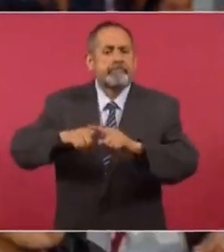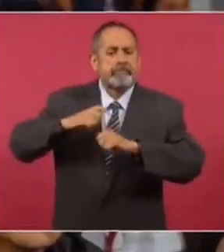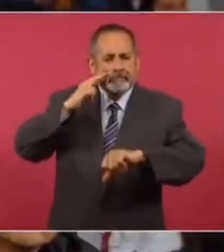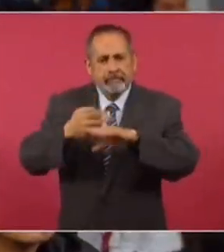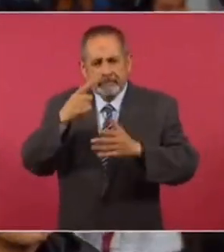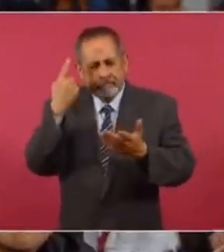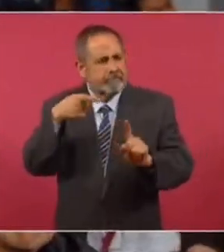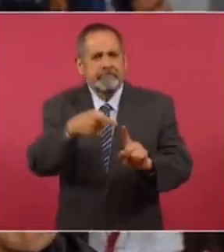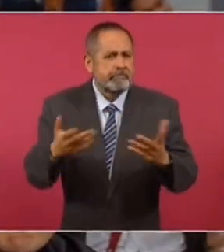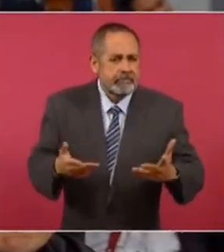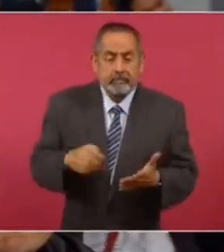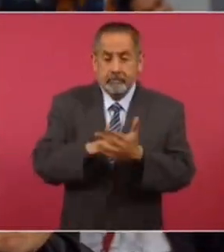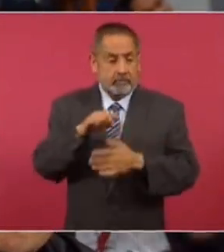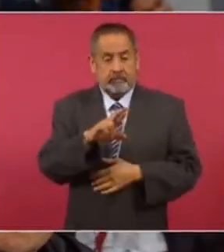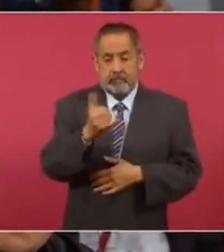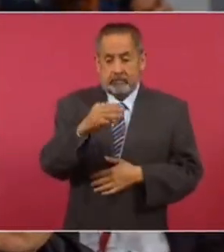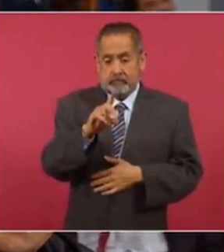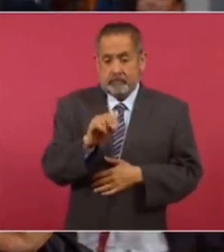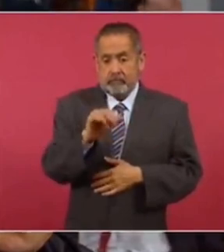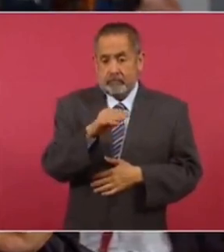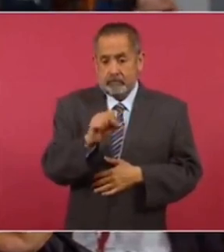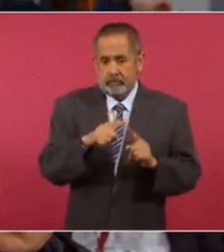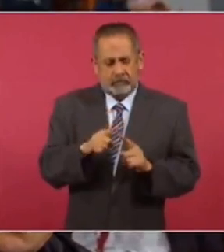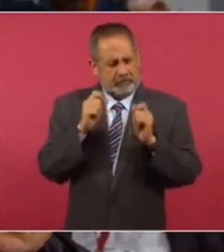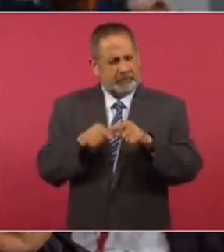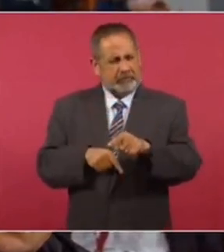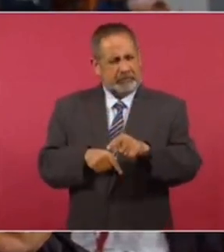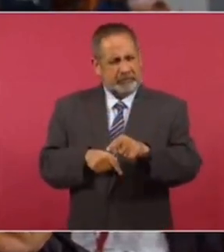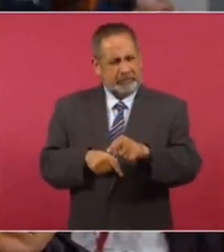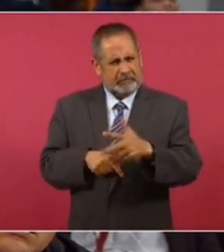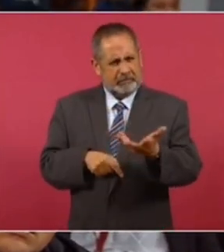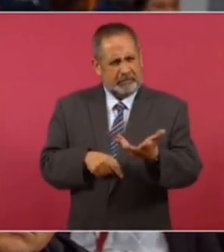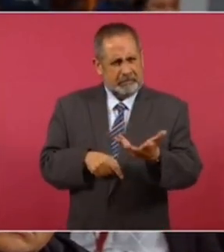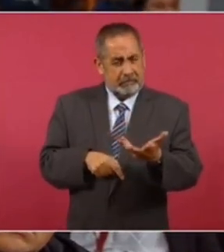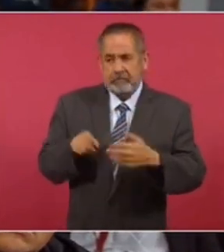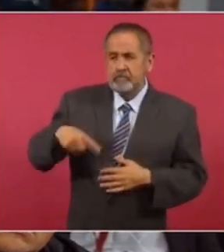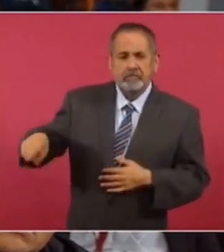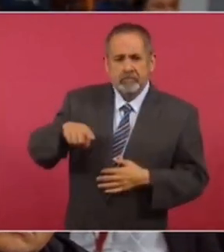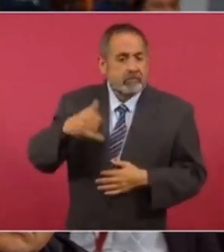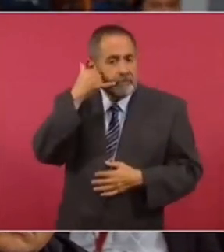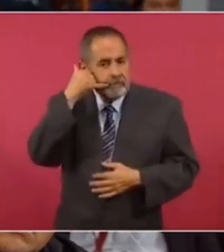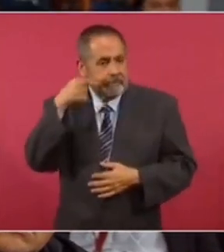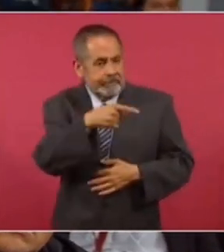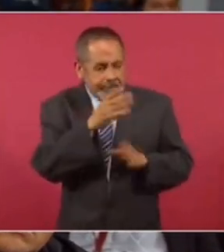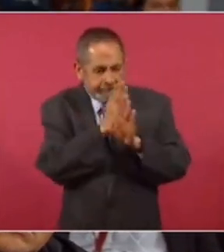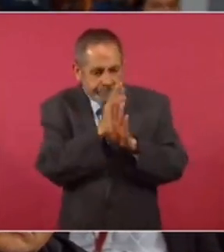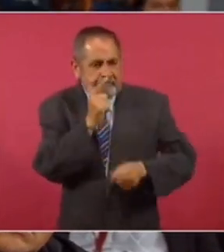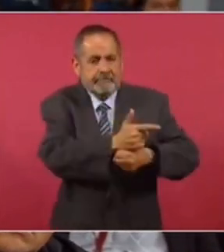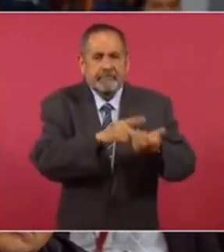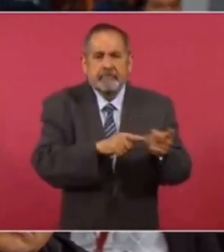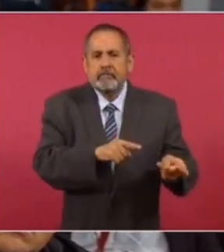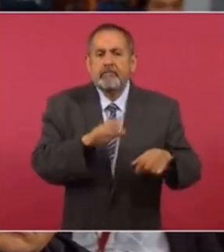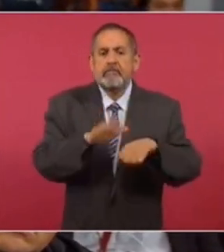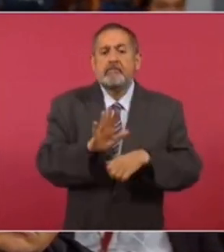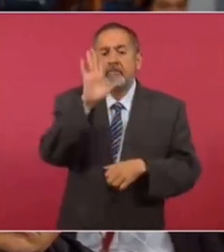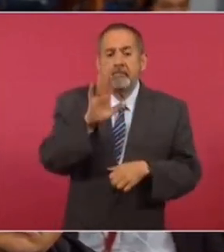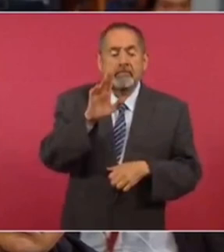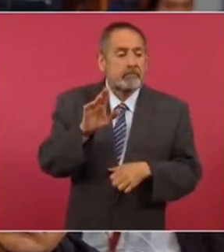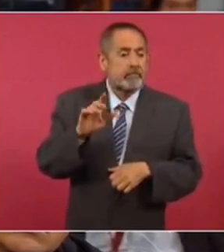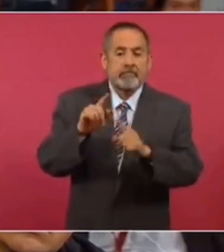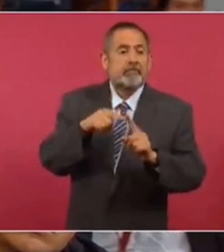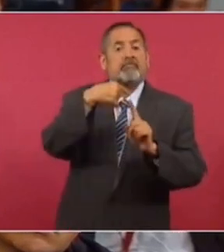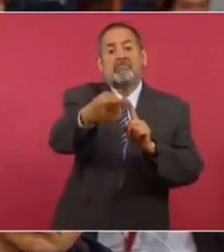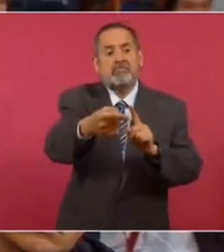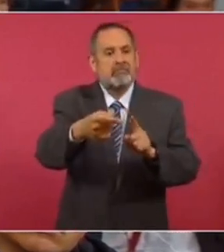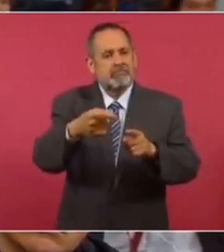con qué fines. Aquí en el caso de Raimundo Ramos, llama la atención el hecho de que la intervención del teléfono del activista se dio en un contexto de una presunta ejecución extrajudicial